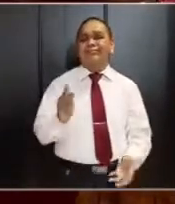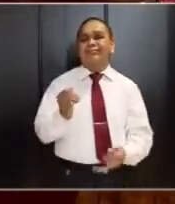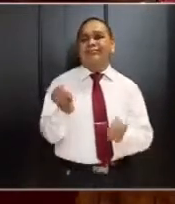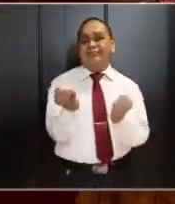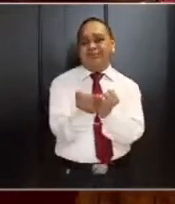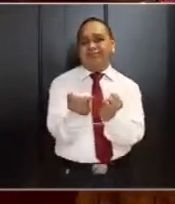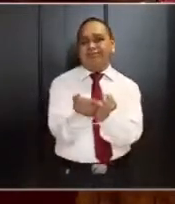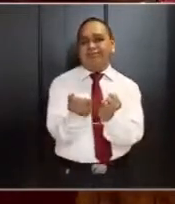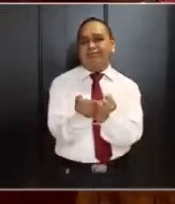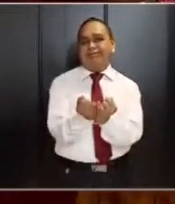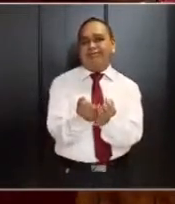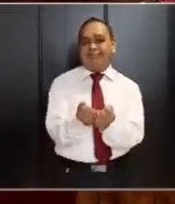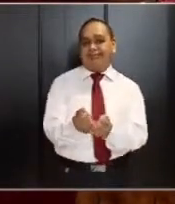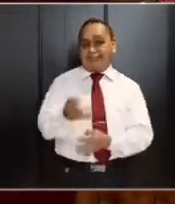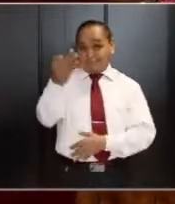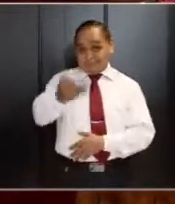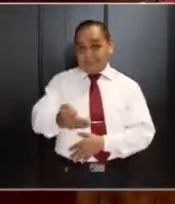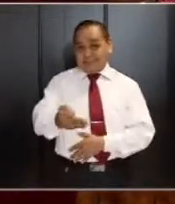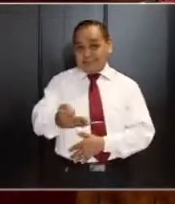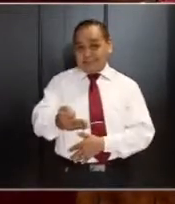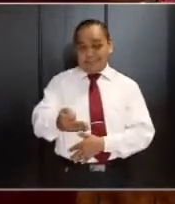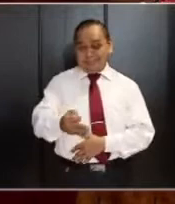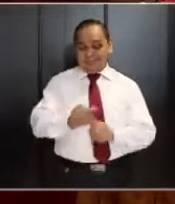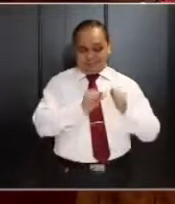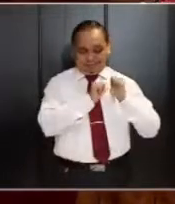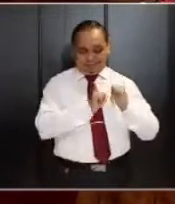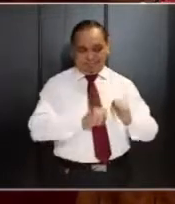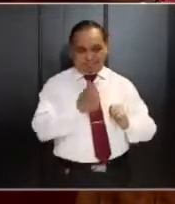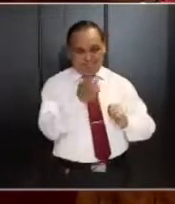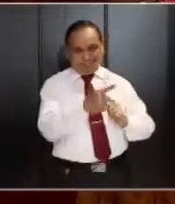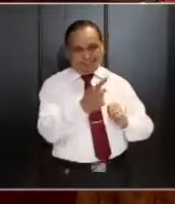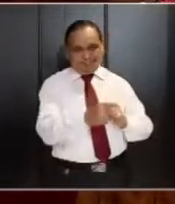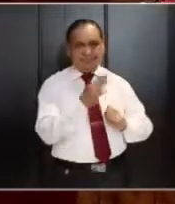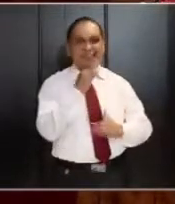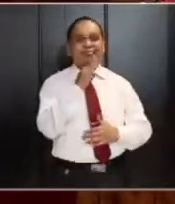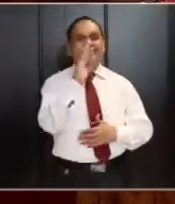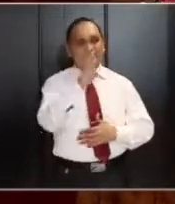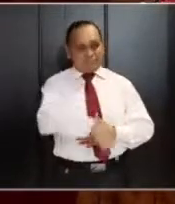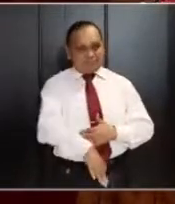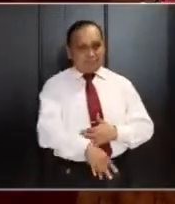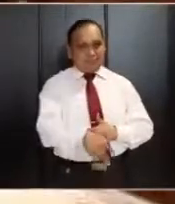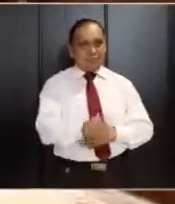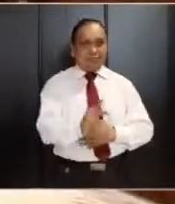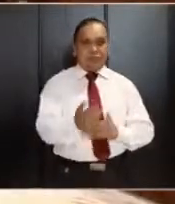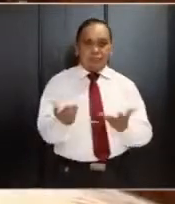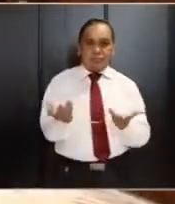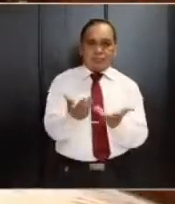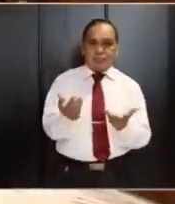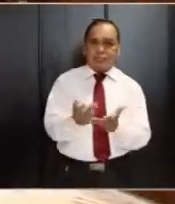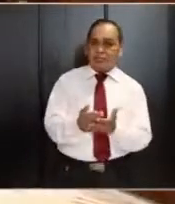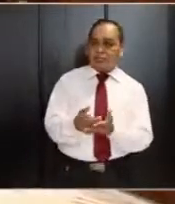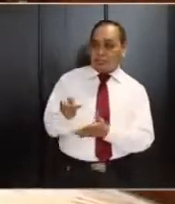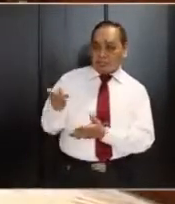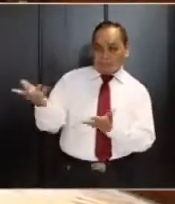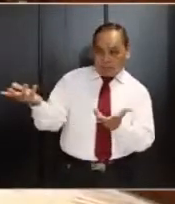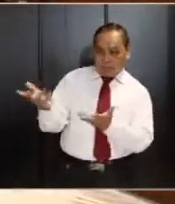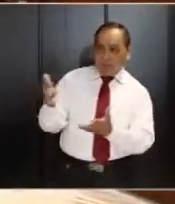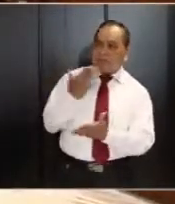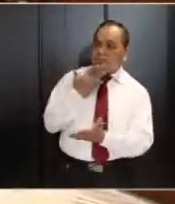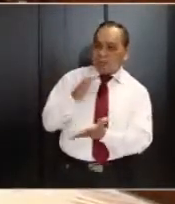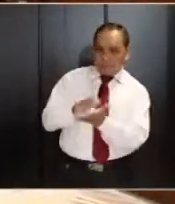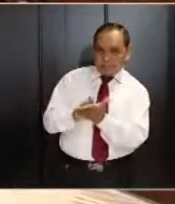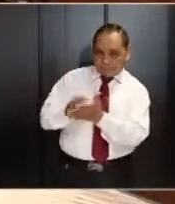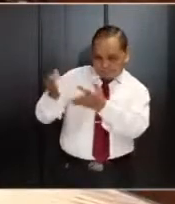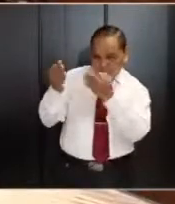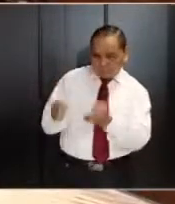creo que eso no es correcto en ninguna autoridad. Que den a cada quien el lugar, el mérito, el crédito que